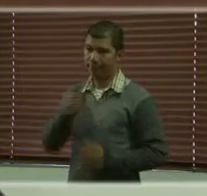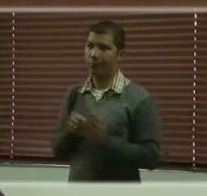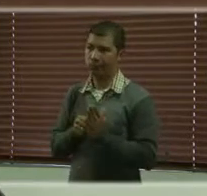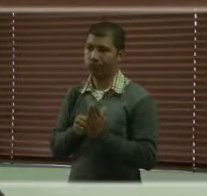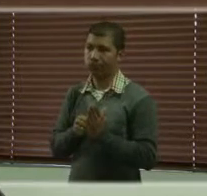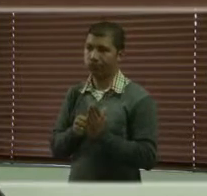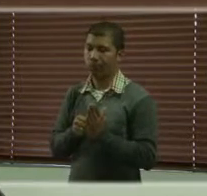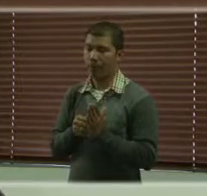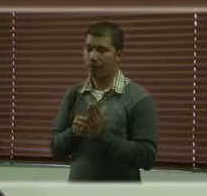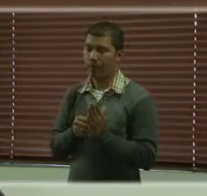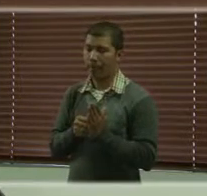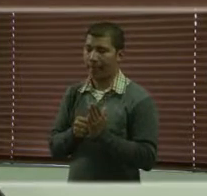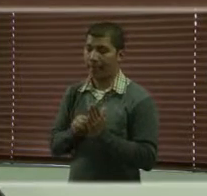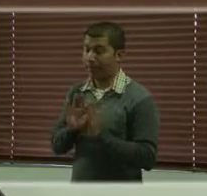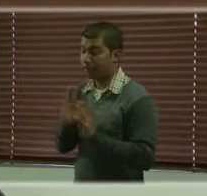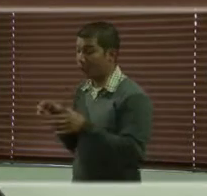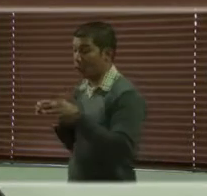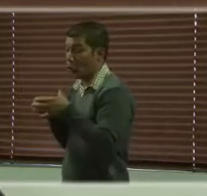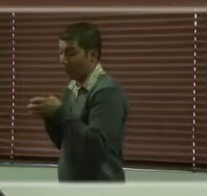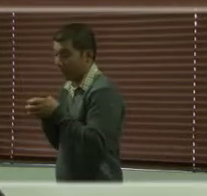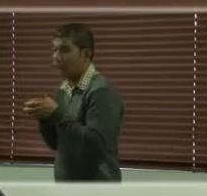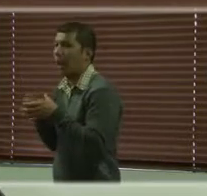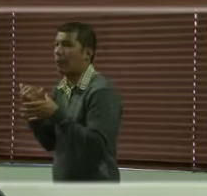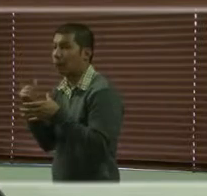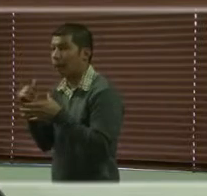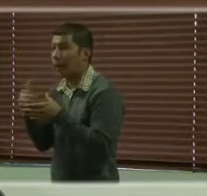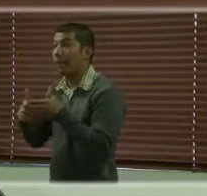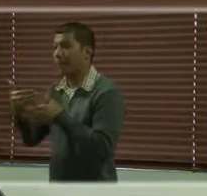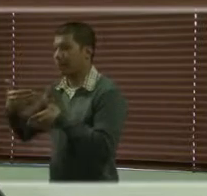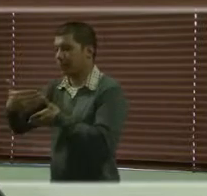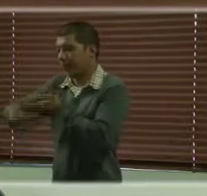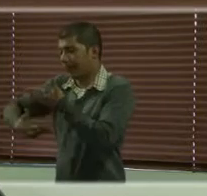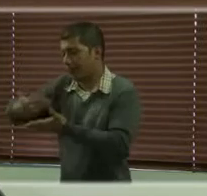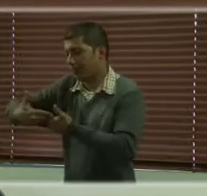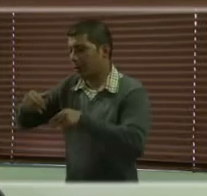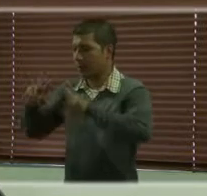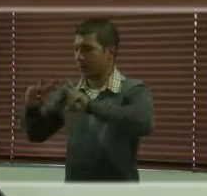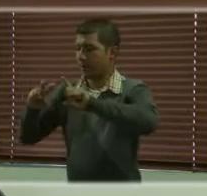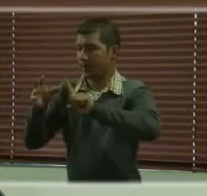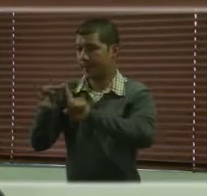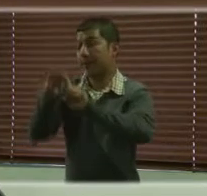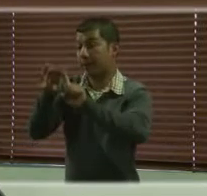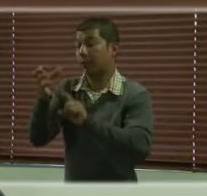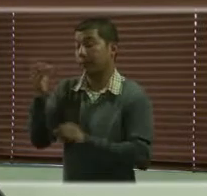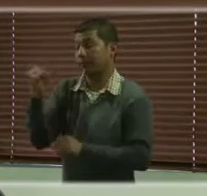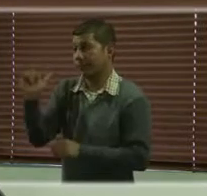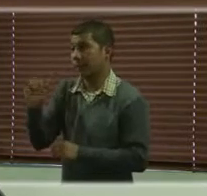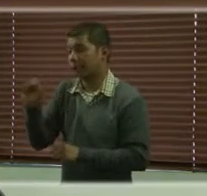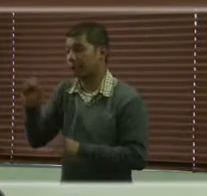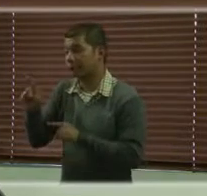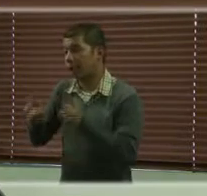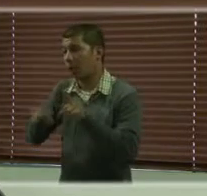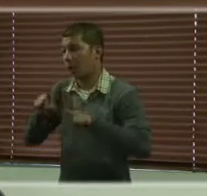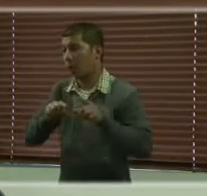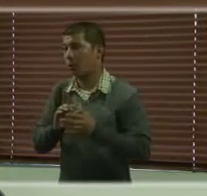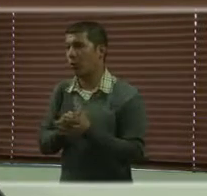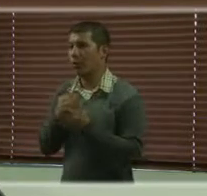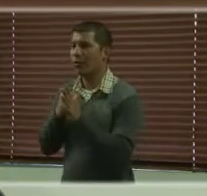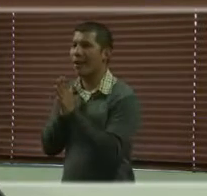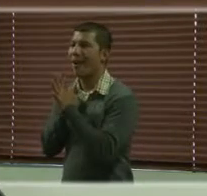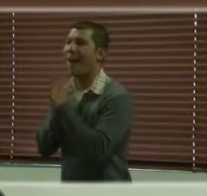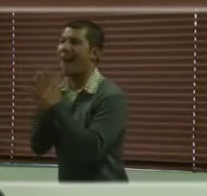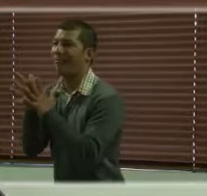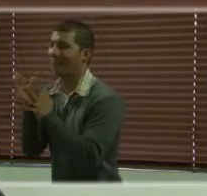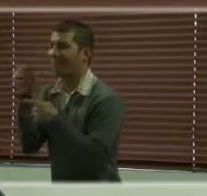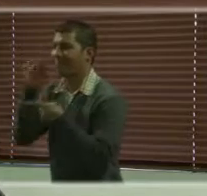sí quiero comentarles que el comité ya ha iniciado algunos procedimientos de investigación especial también de los cuales no puedo hablar porque son